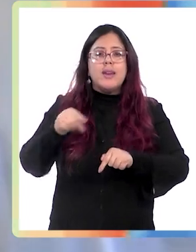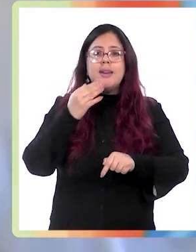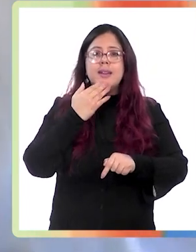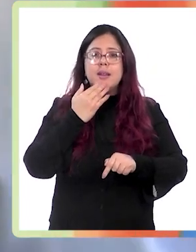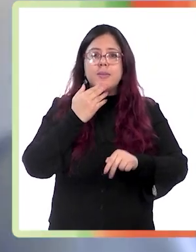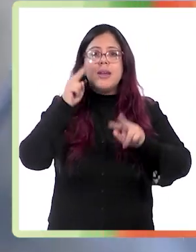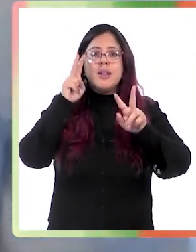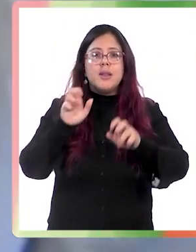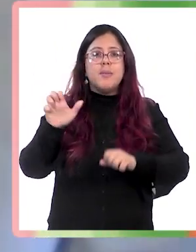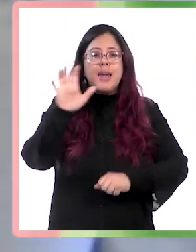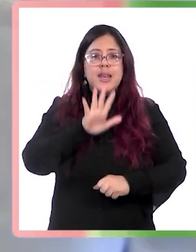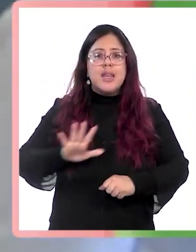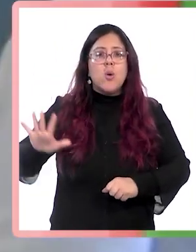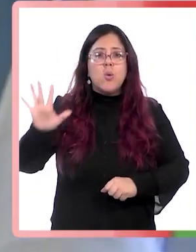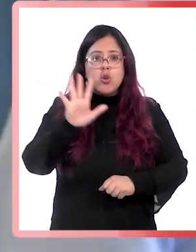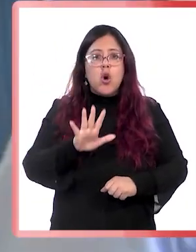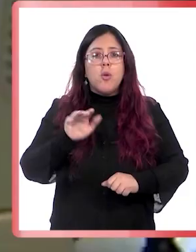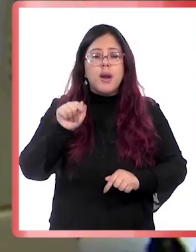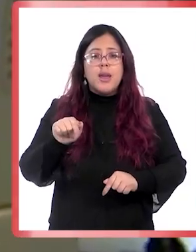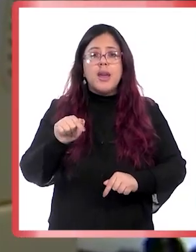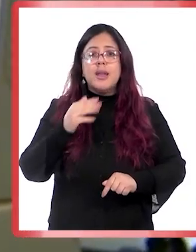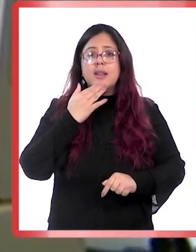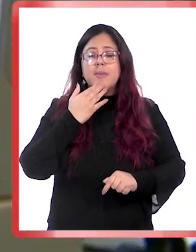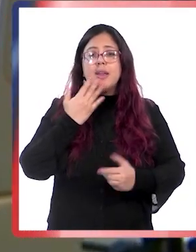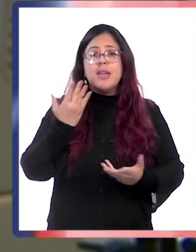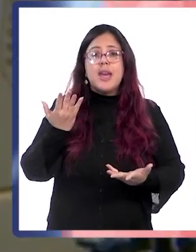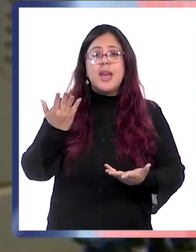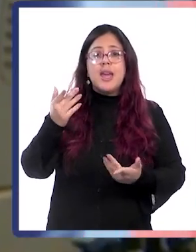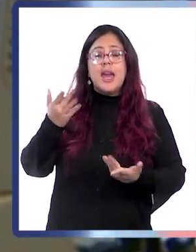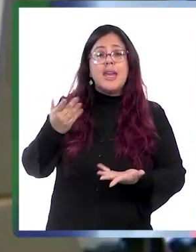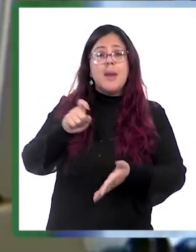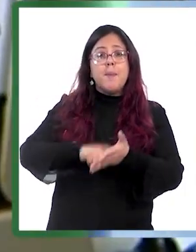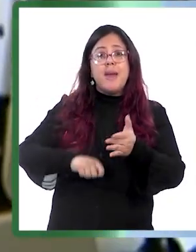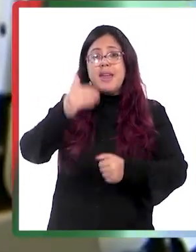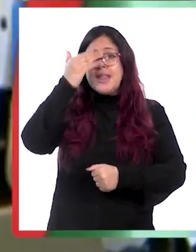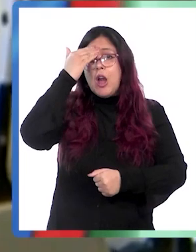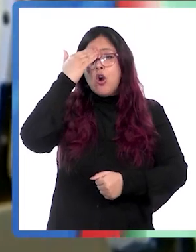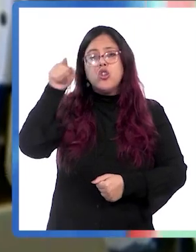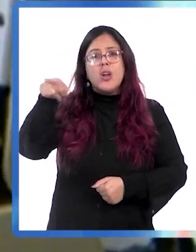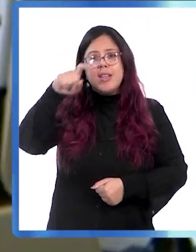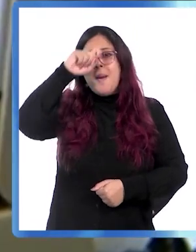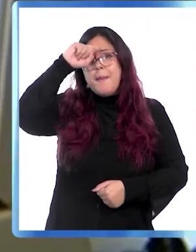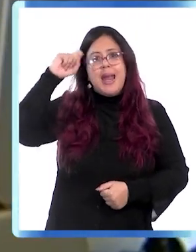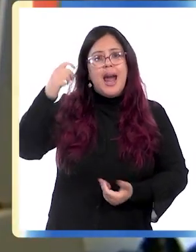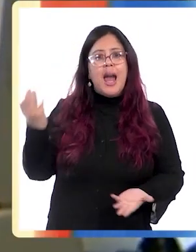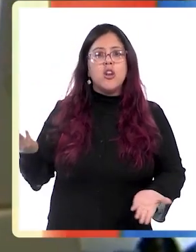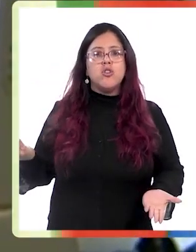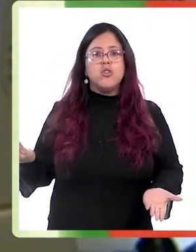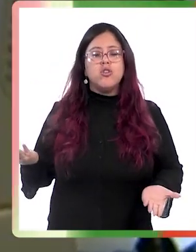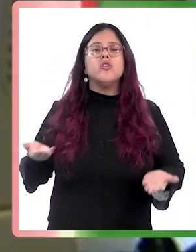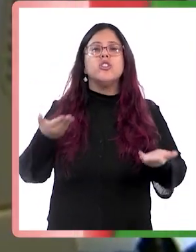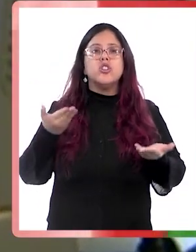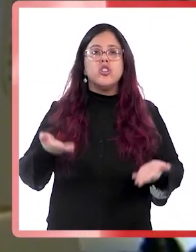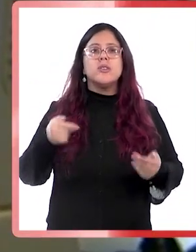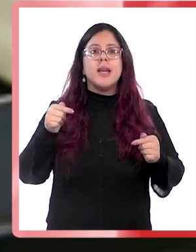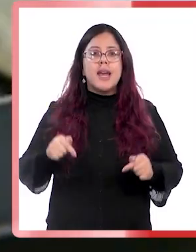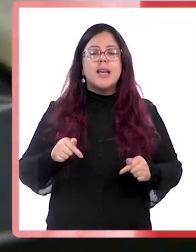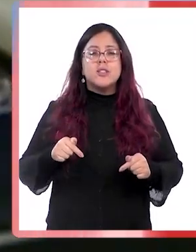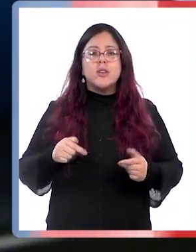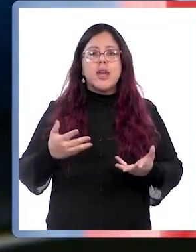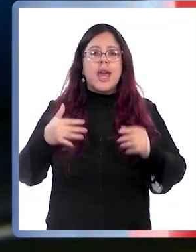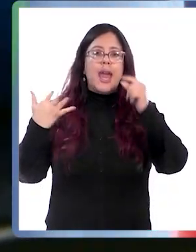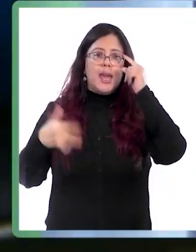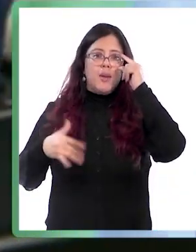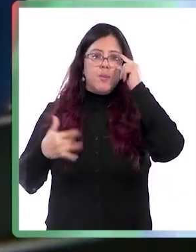en Europa, y en el fondo en Europa están en verano. Agosto es como febrero para nosotros acá, entonces es el mes del viva la pepa,